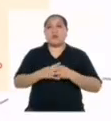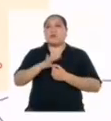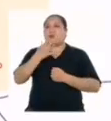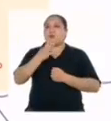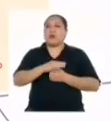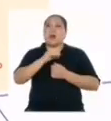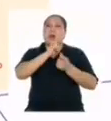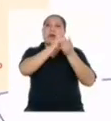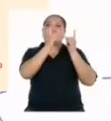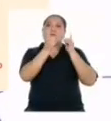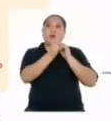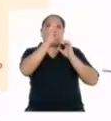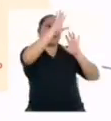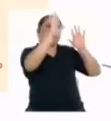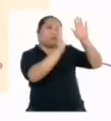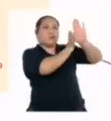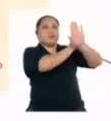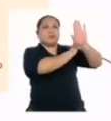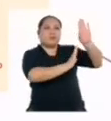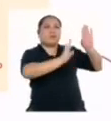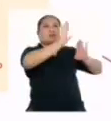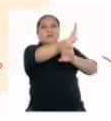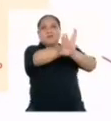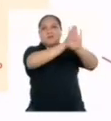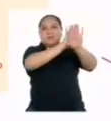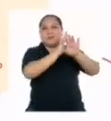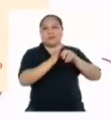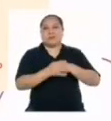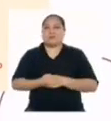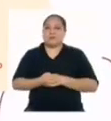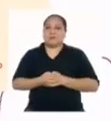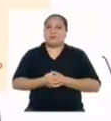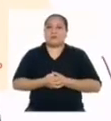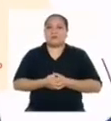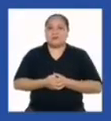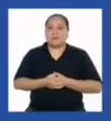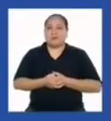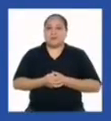menos deben cambiarse de posición en el mural.